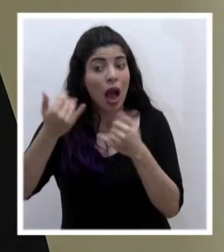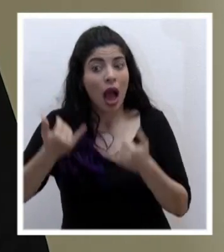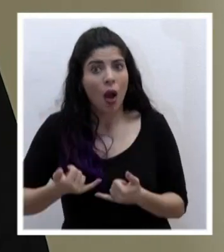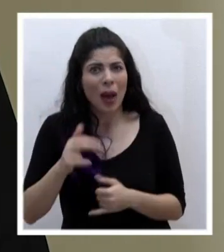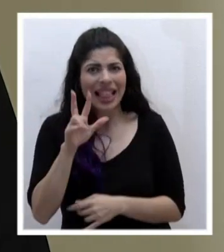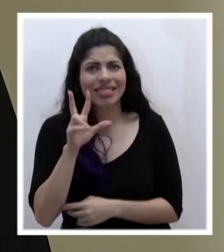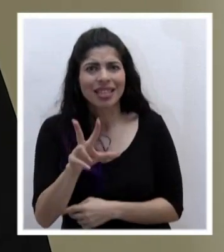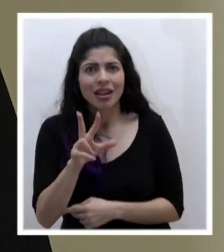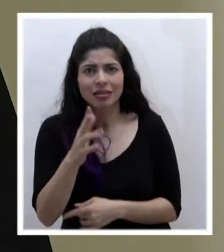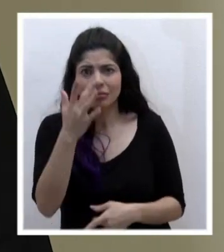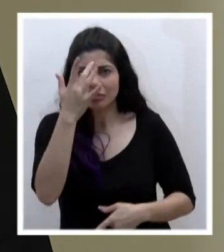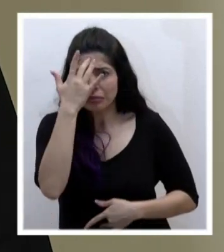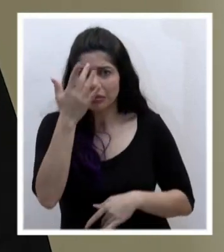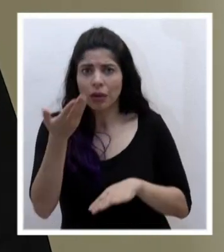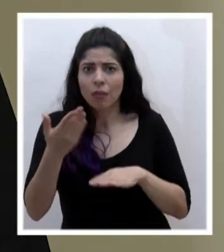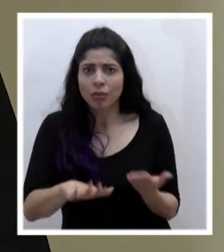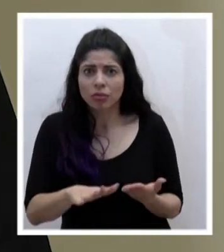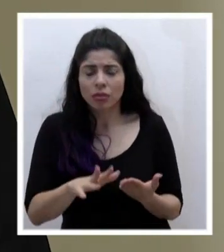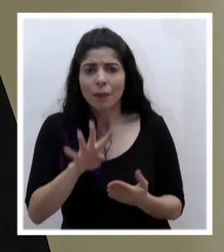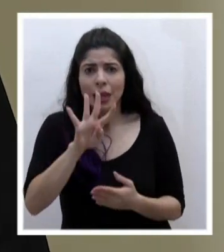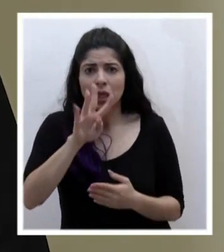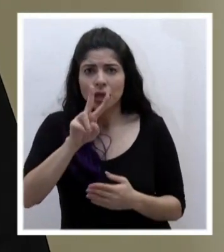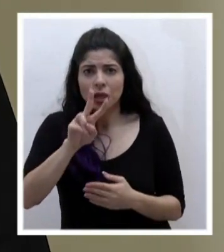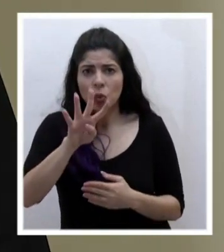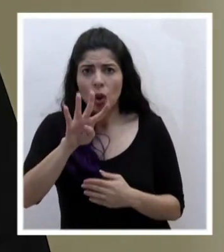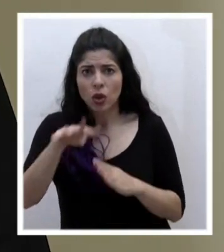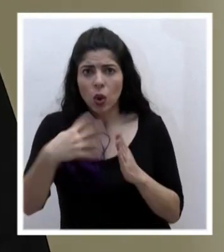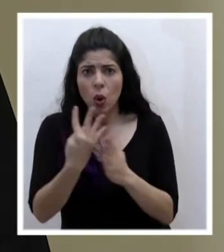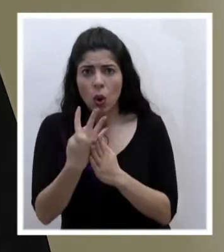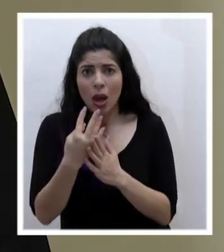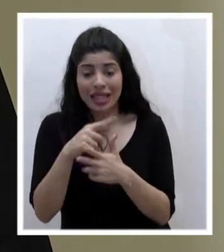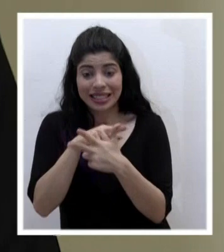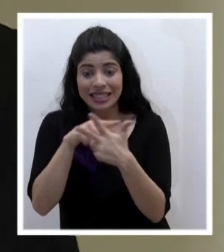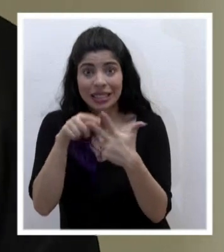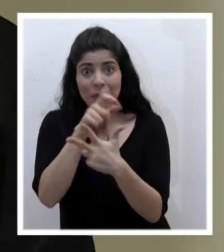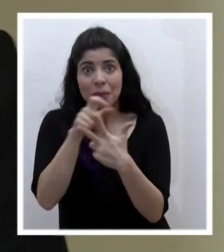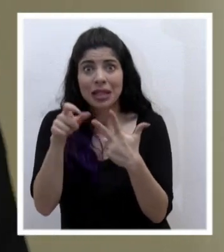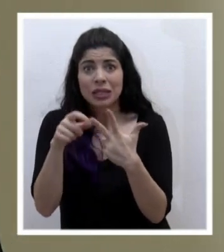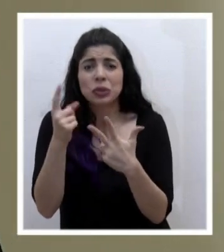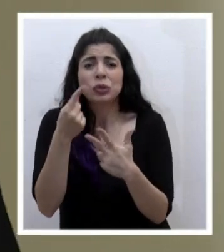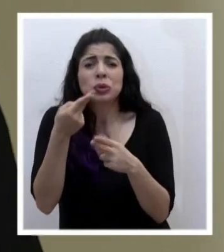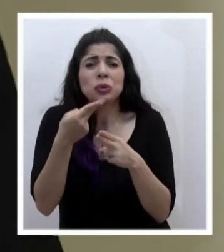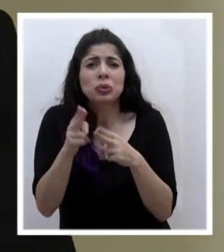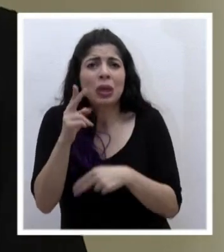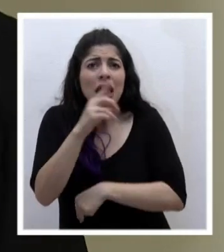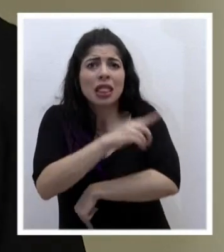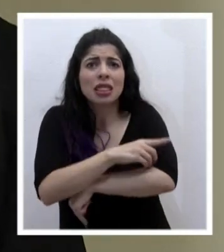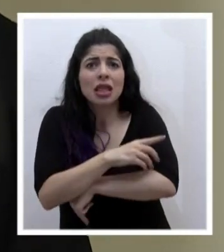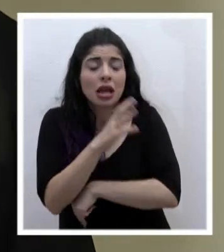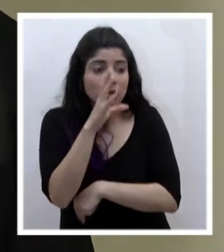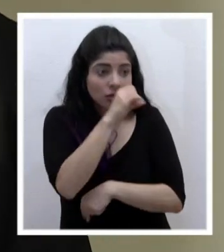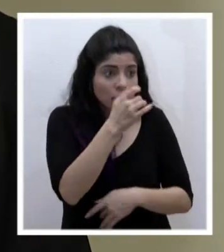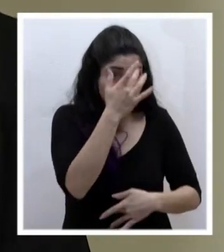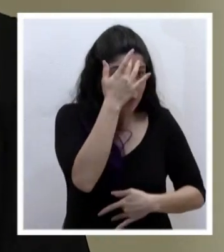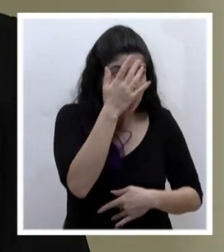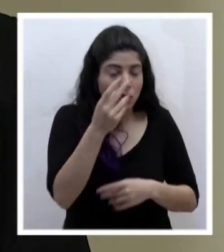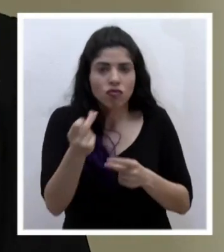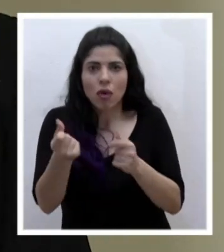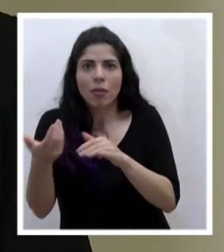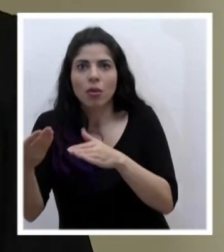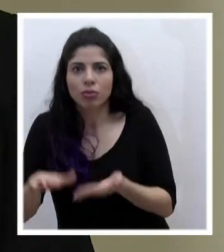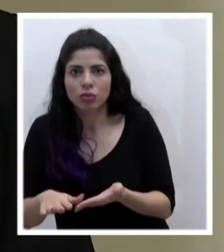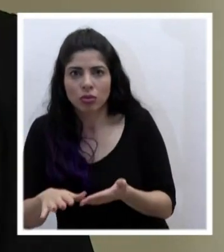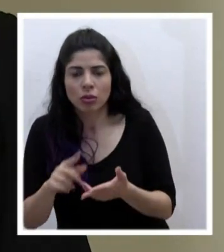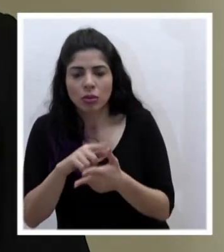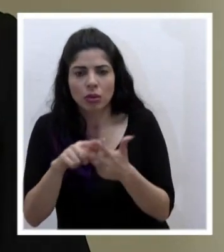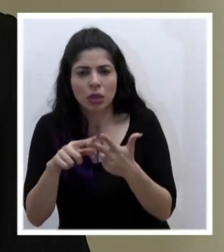3 fallecimientos en 24 horas, con personas que tenían solo unos días de diagnóstico. En promedio,